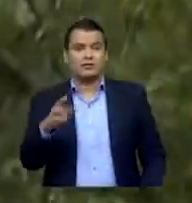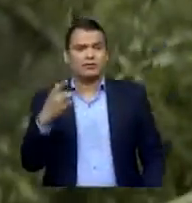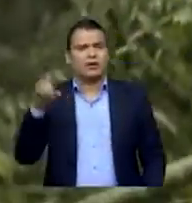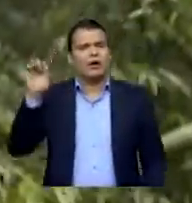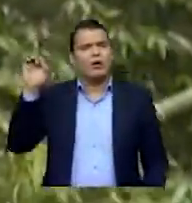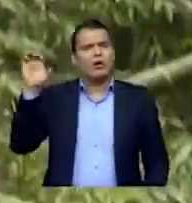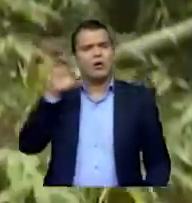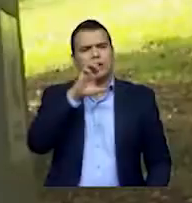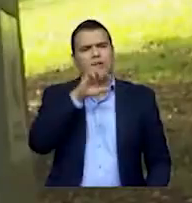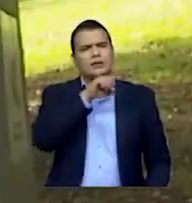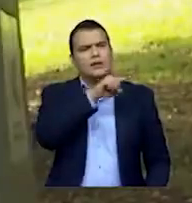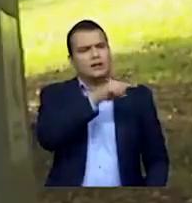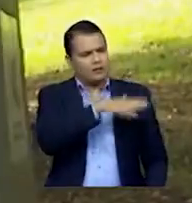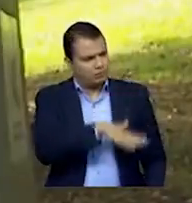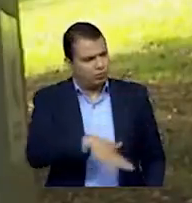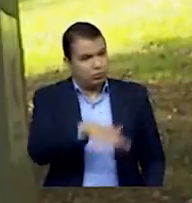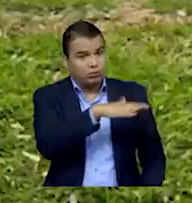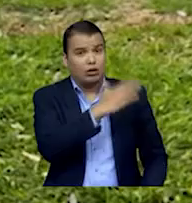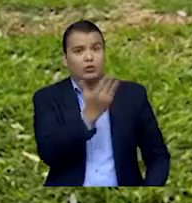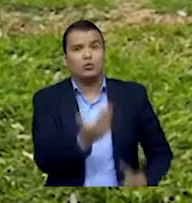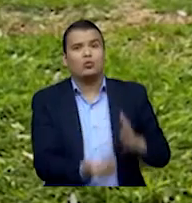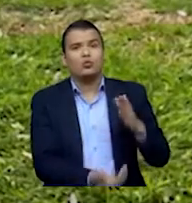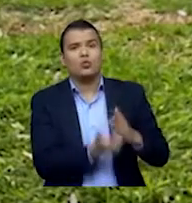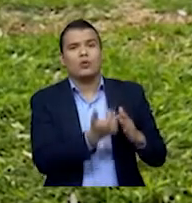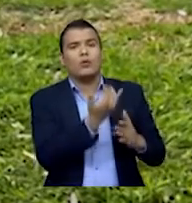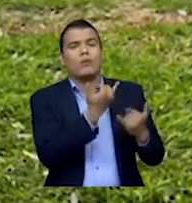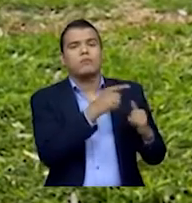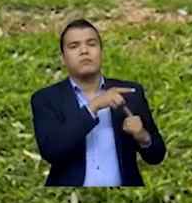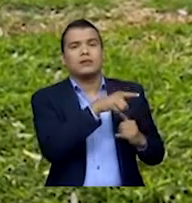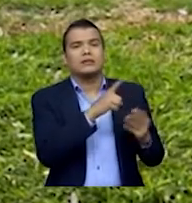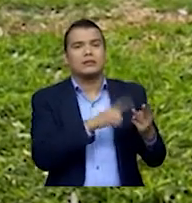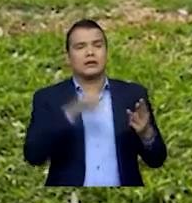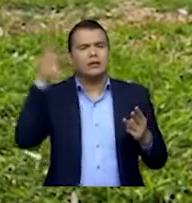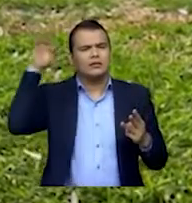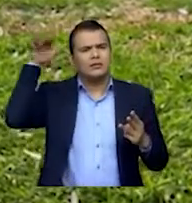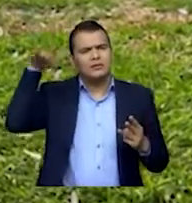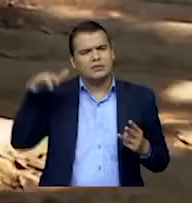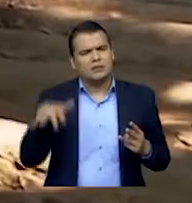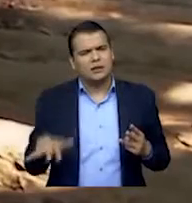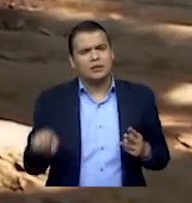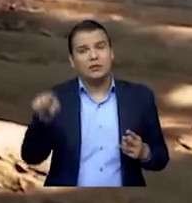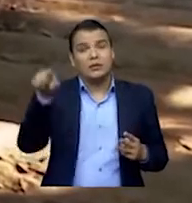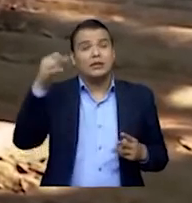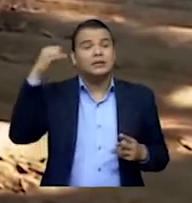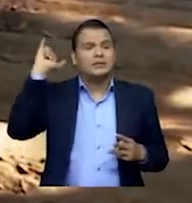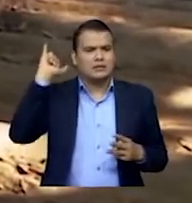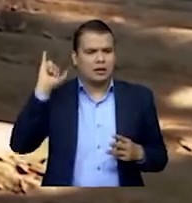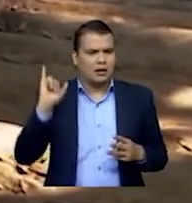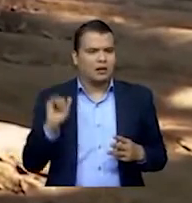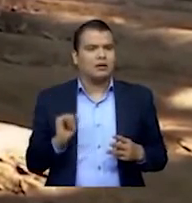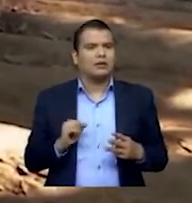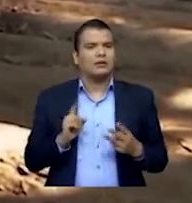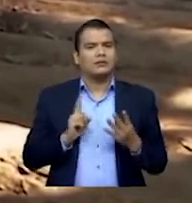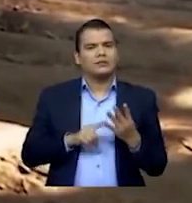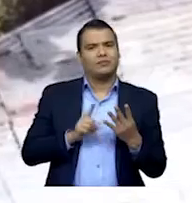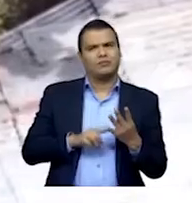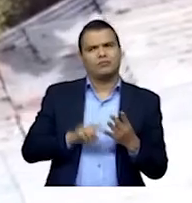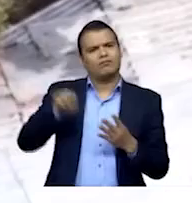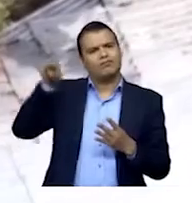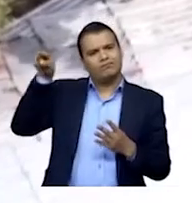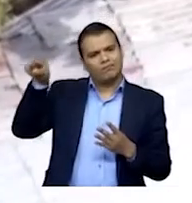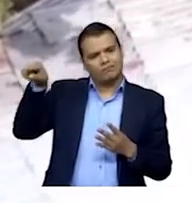oeste con el parque lineal e hicimos una intervención con el parque san antonio en el occidente de la ciudad hemos hecho obras